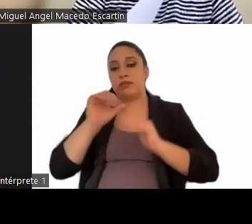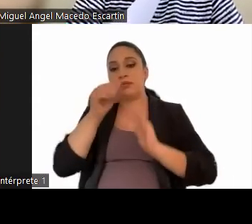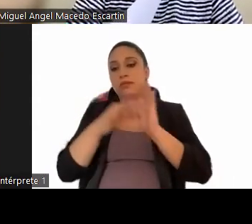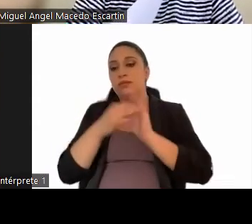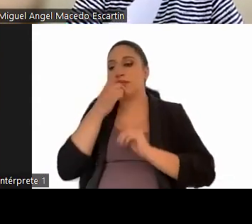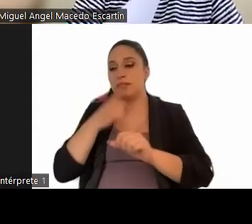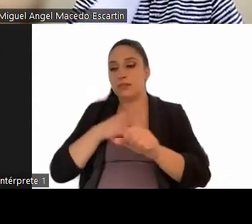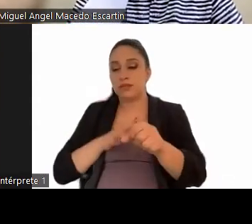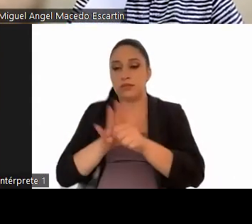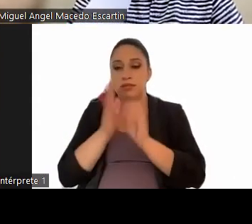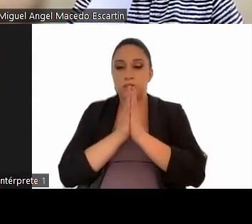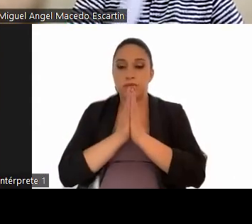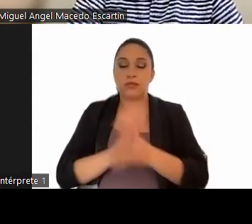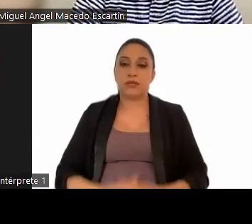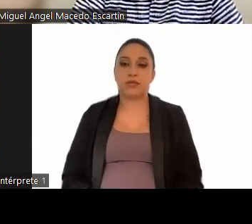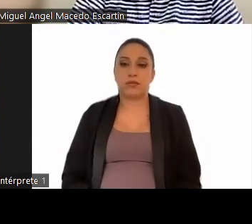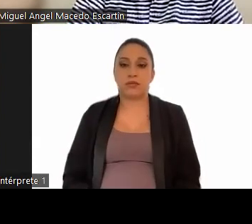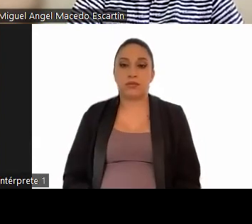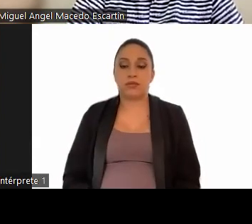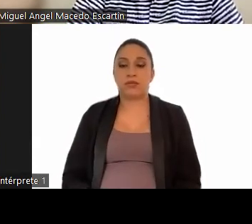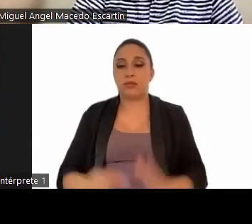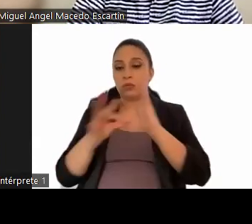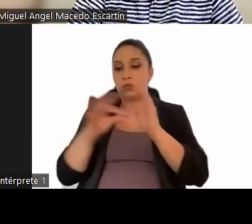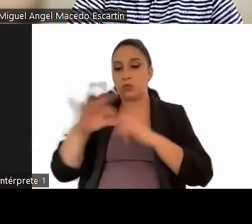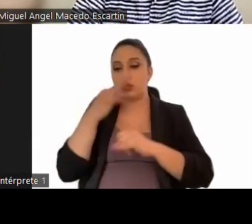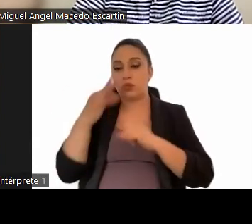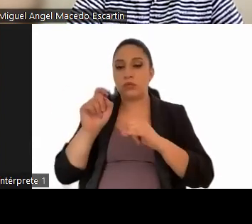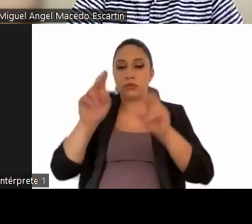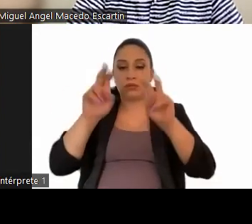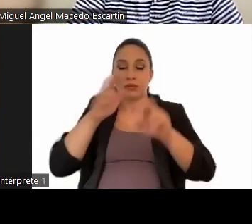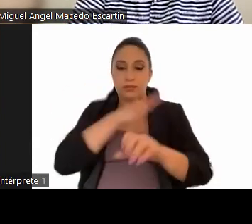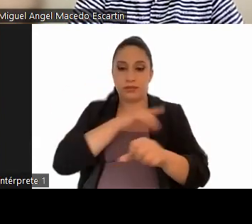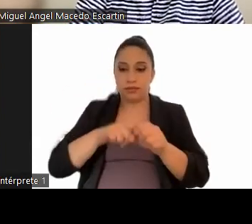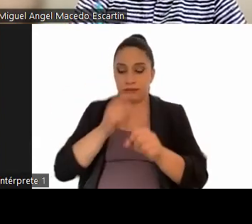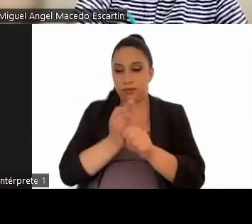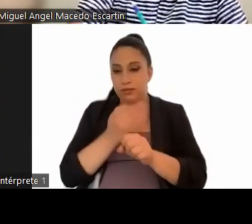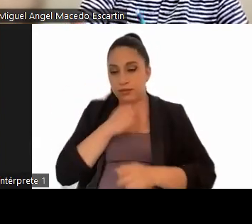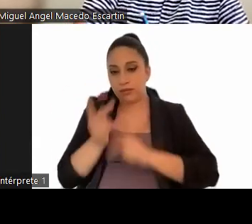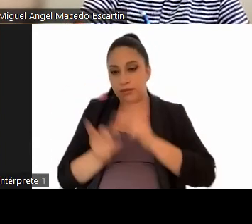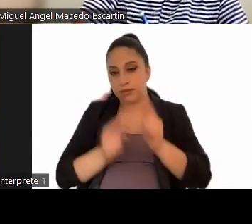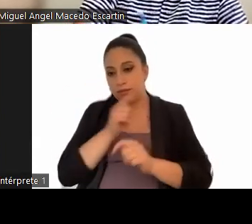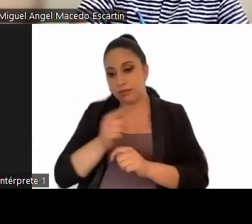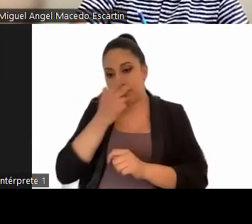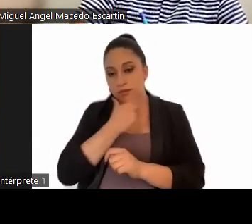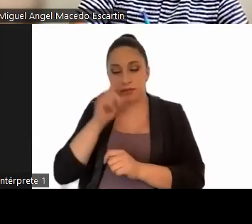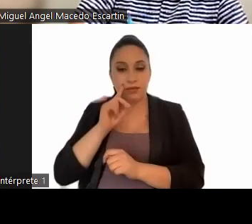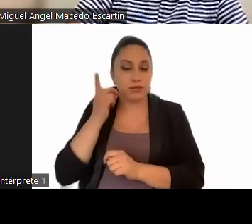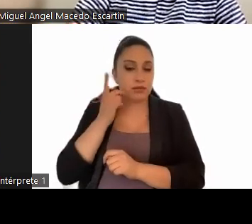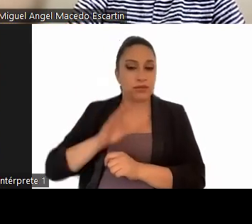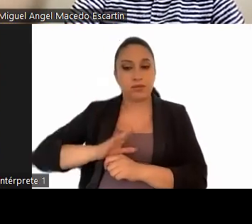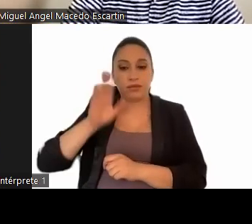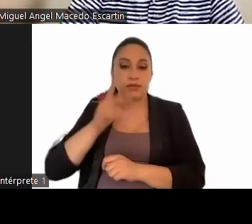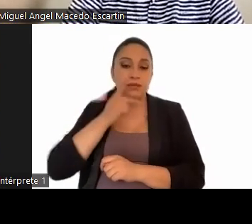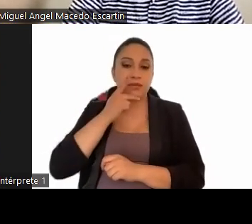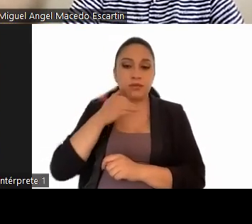El siguiente punto en el orden del día son los asuntos generales, por lo que se consultaría a las y los diputados si desean